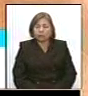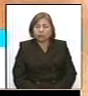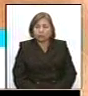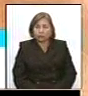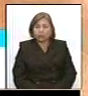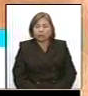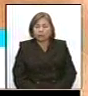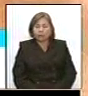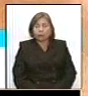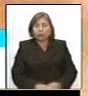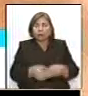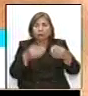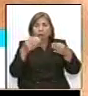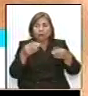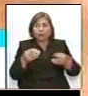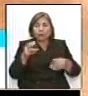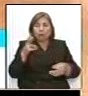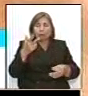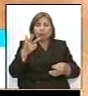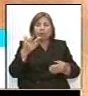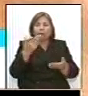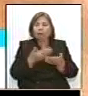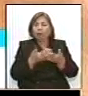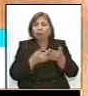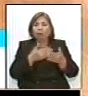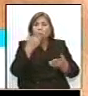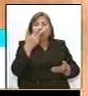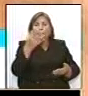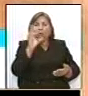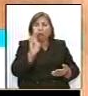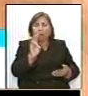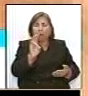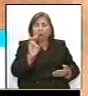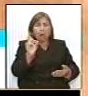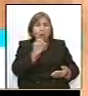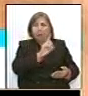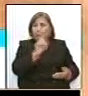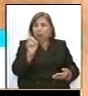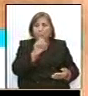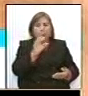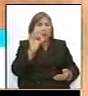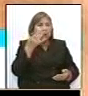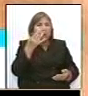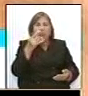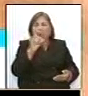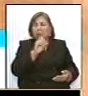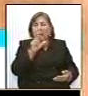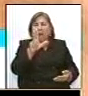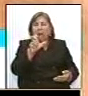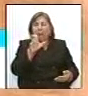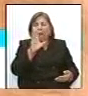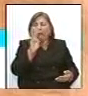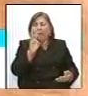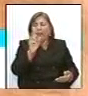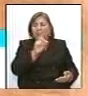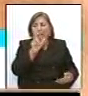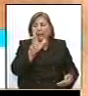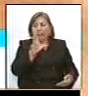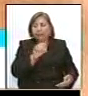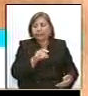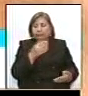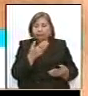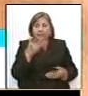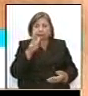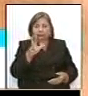En realidad, es el punto 3 del acuerdo número 37, o sea, no el 18, no el 306, no el 38, sino